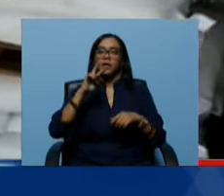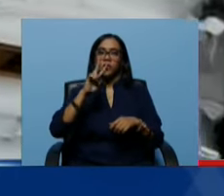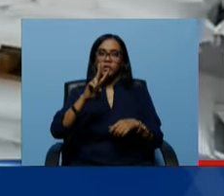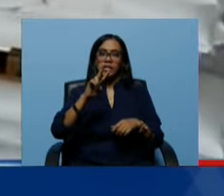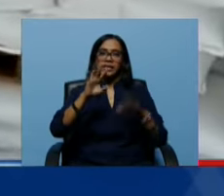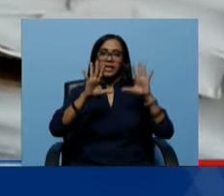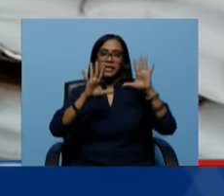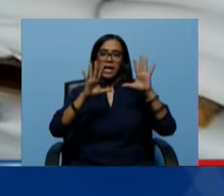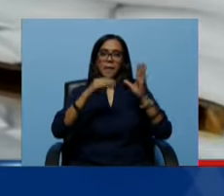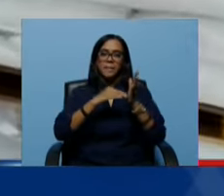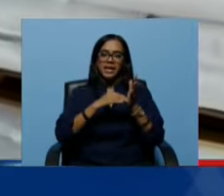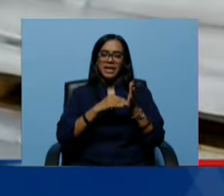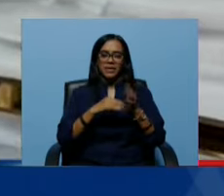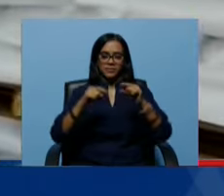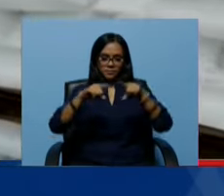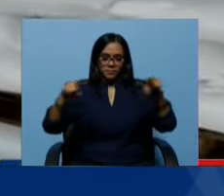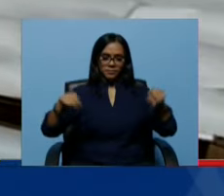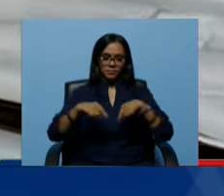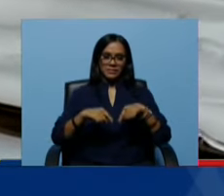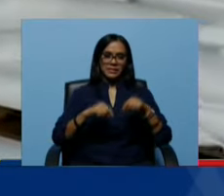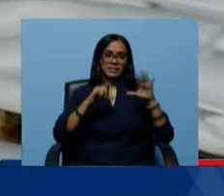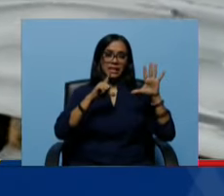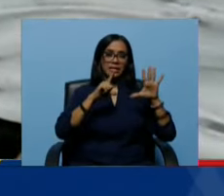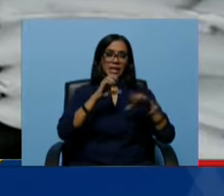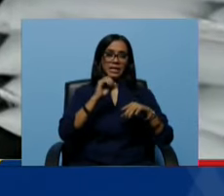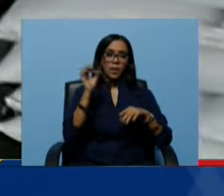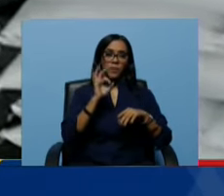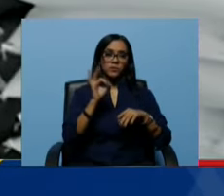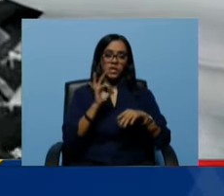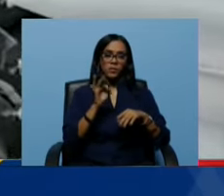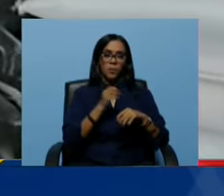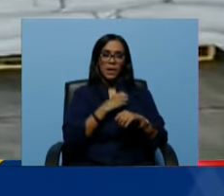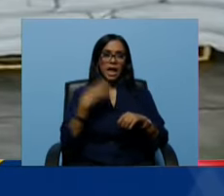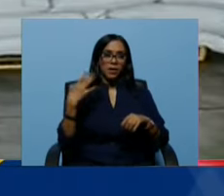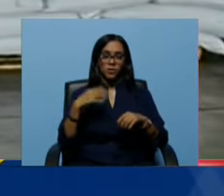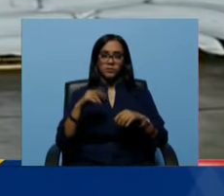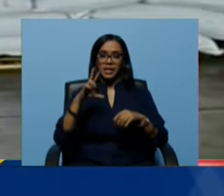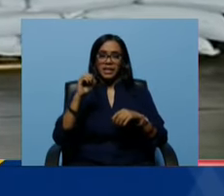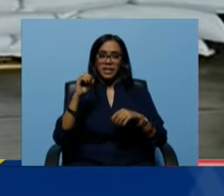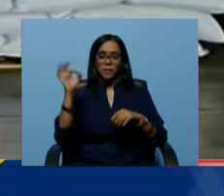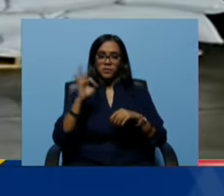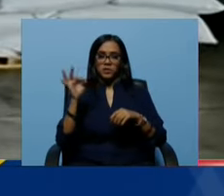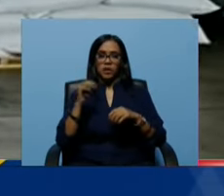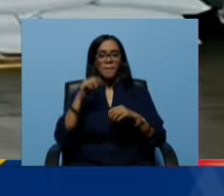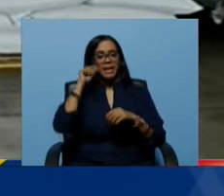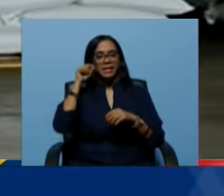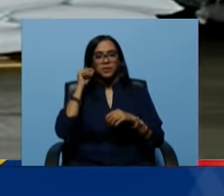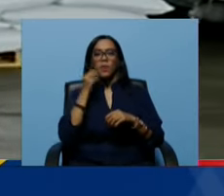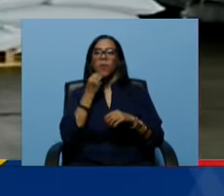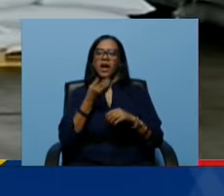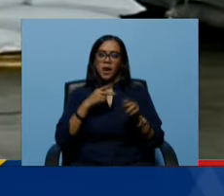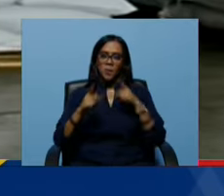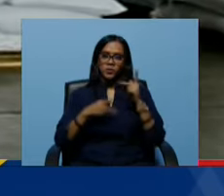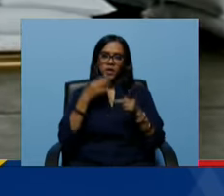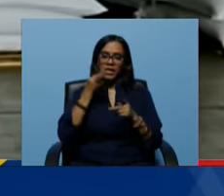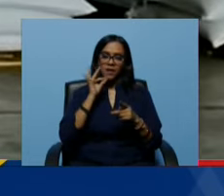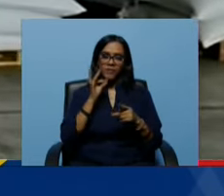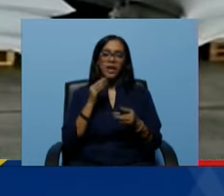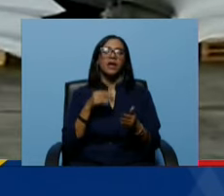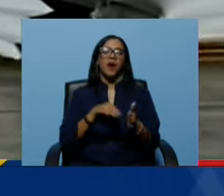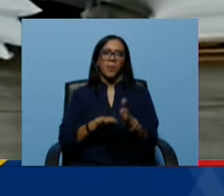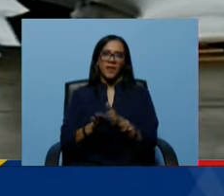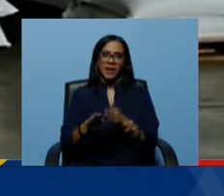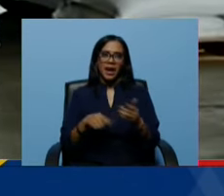hectáreas, 70% blanco, 30% amarillo, buena producción de café. Vamos avanzando,